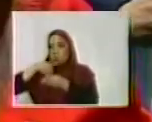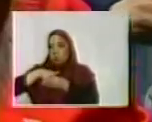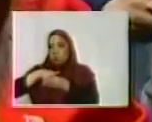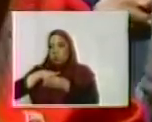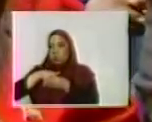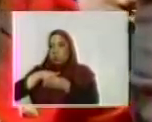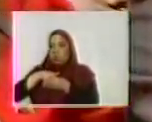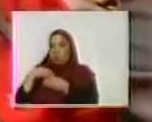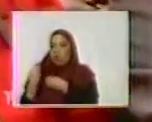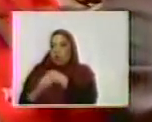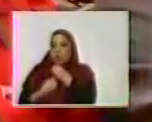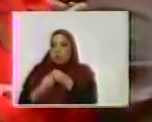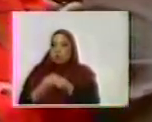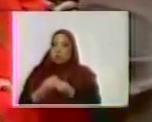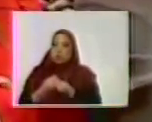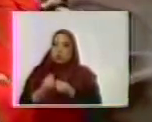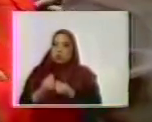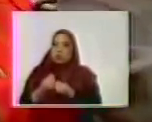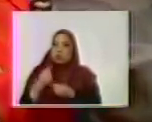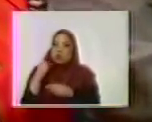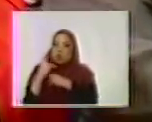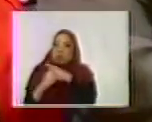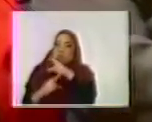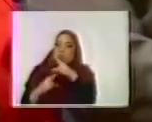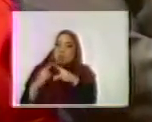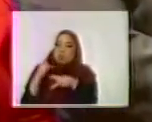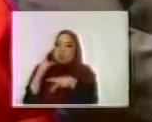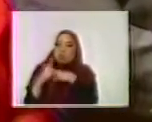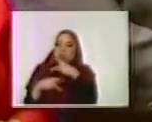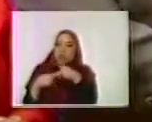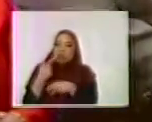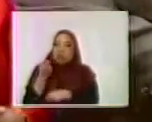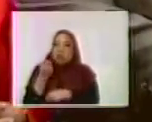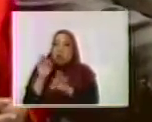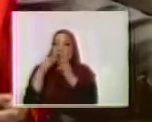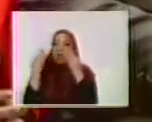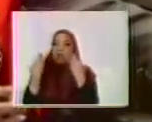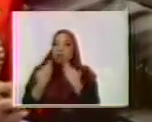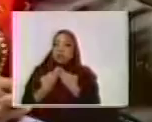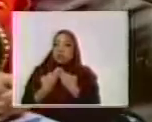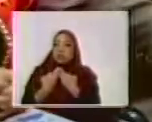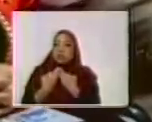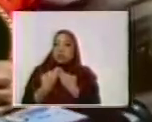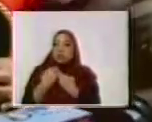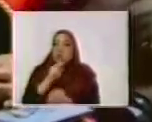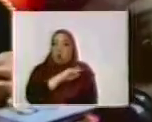Acto que poco a poco nos viene a familiarizar y a fortalecer